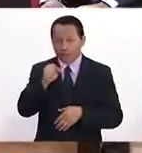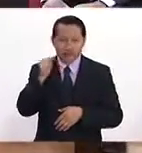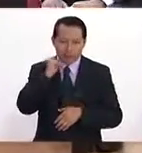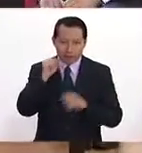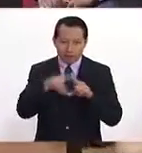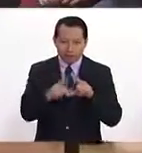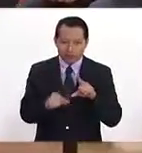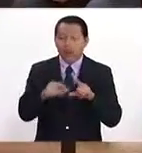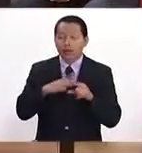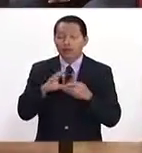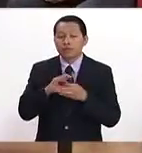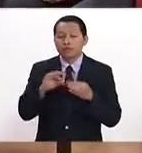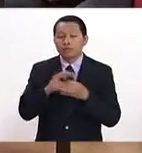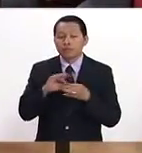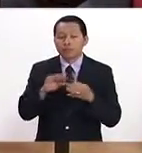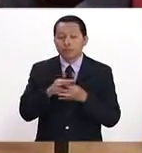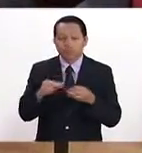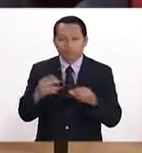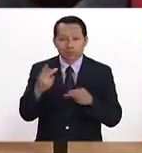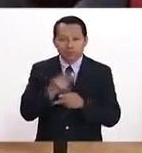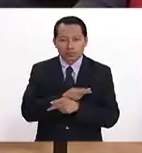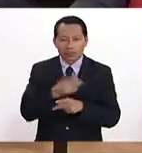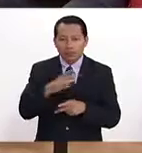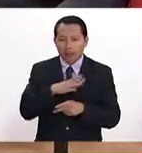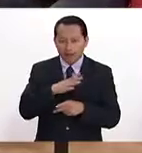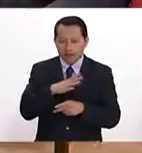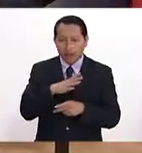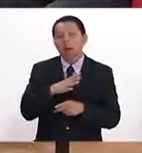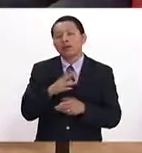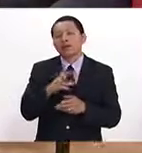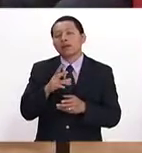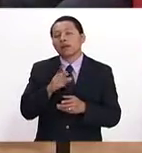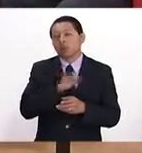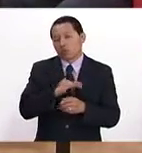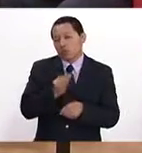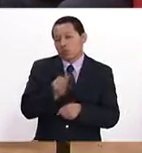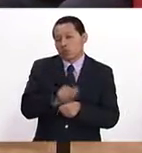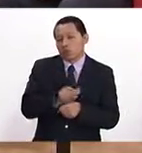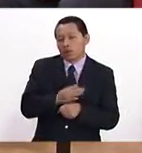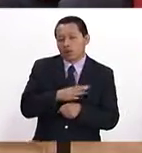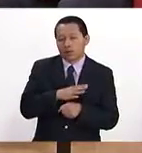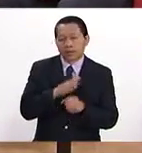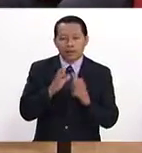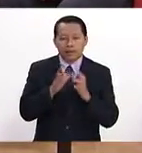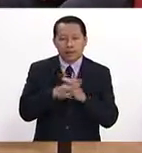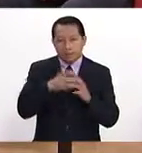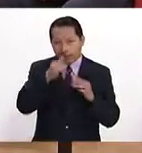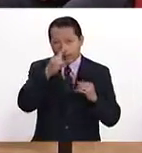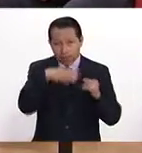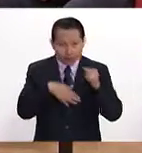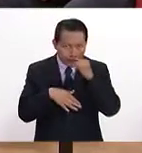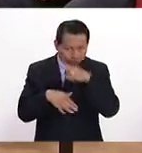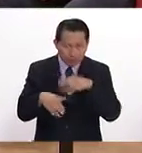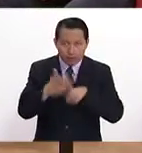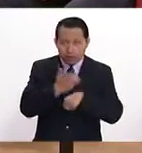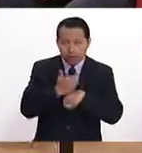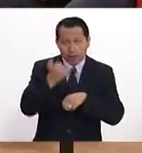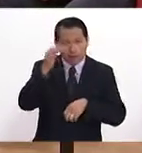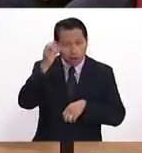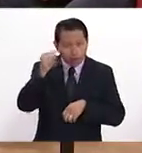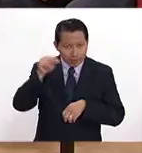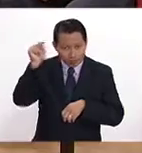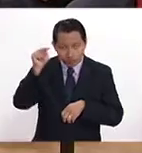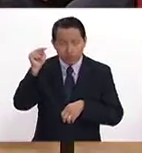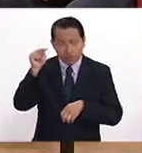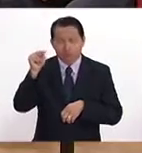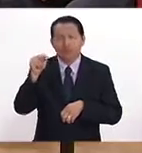vamos a hablar en esta ocasión de lo que está sucediendo entre, por lo pronto, una guerra verbal entre Estados Unidos y Corea del